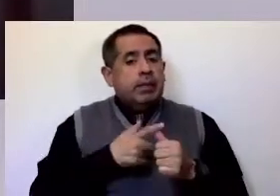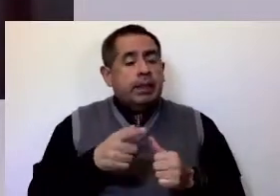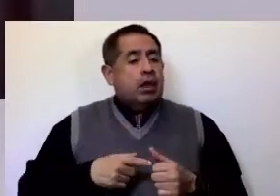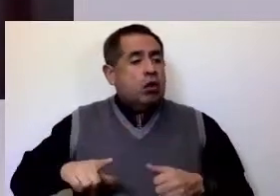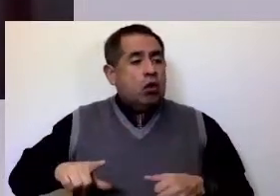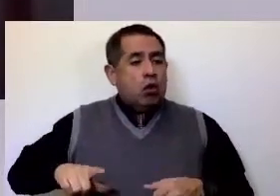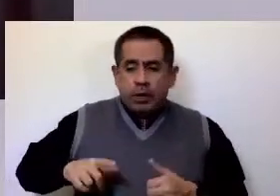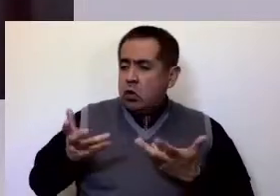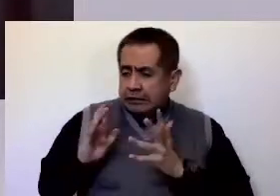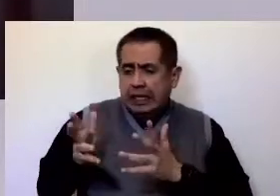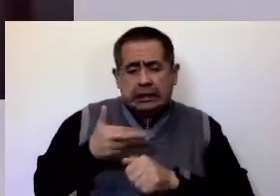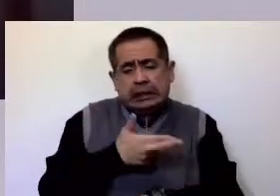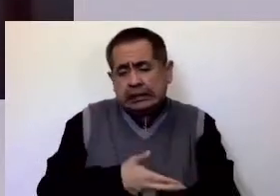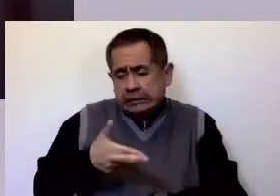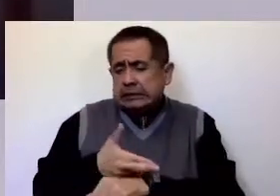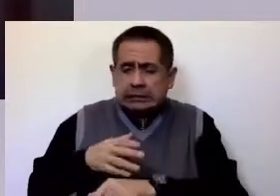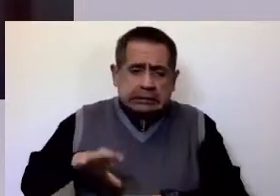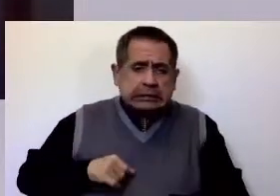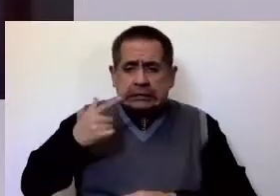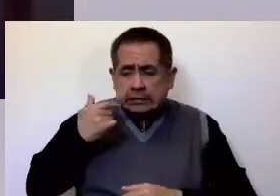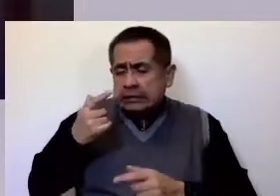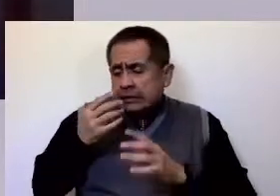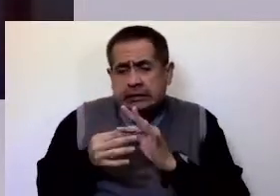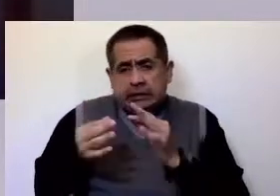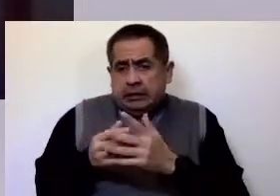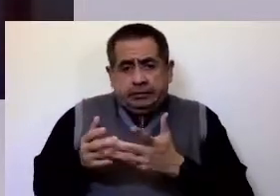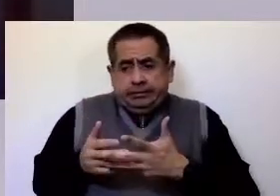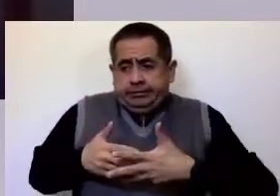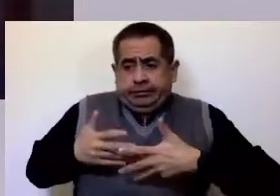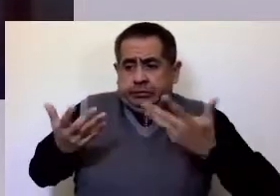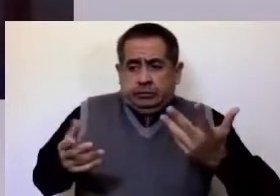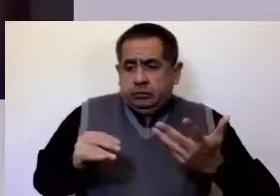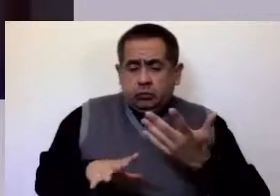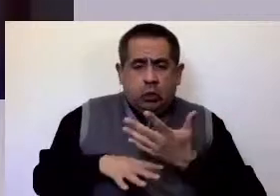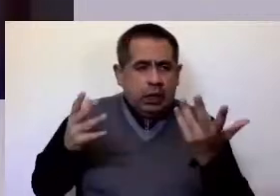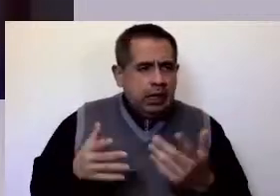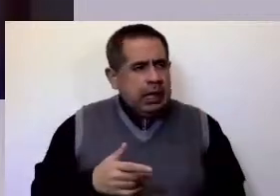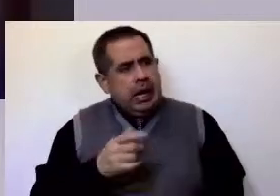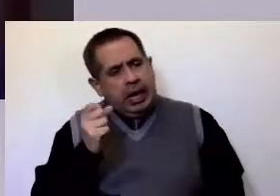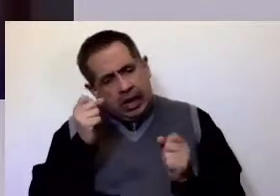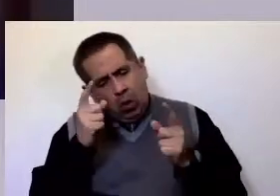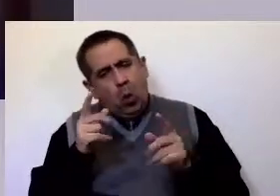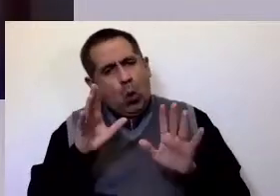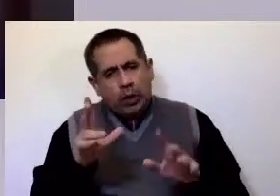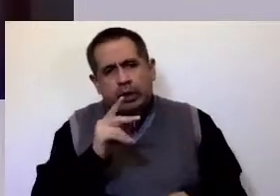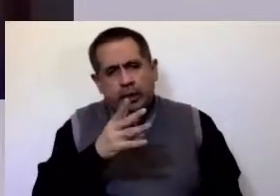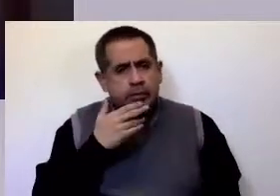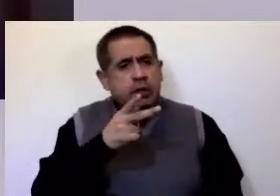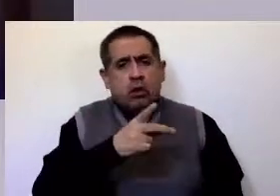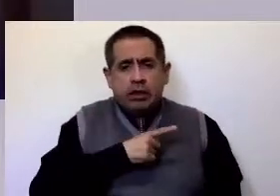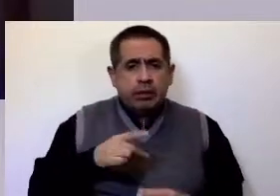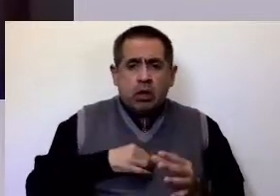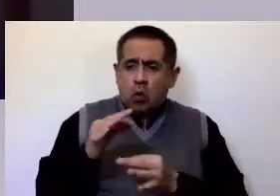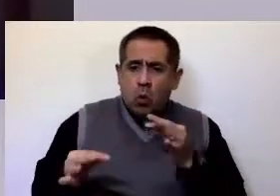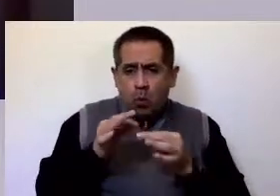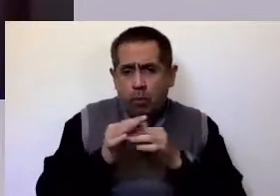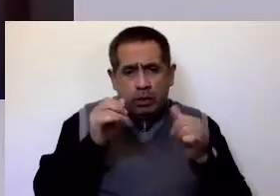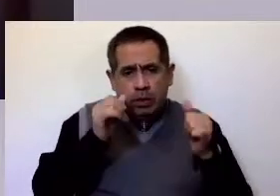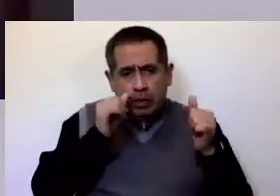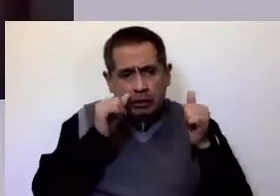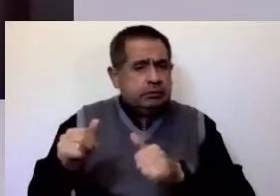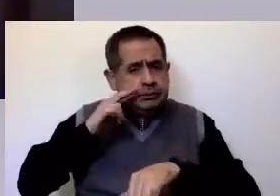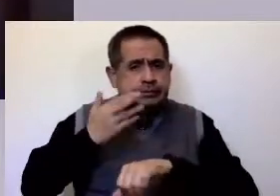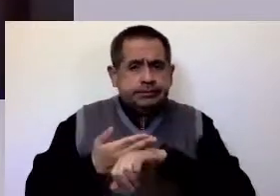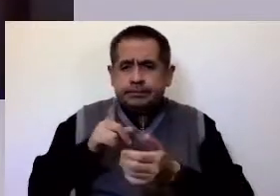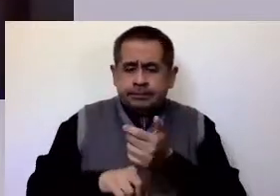todos los recursos que están a su disposición en un esfuerzo por satisfacer las obligaciones establecidas establecidas en la